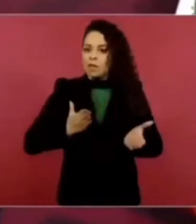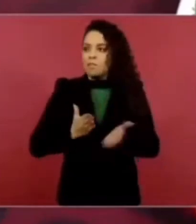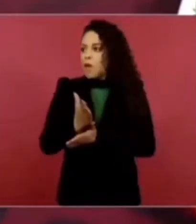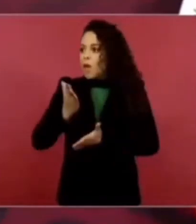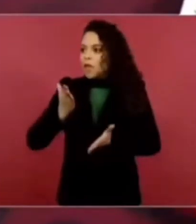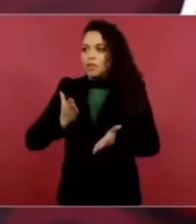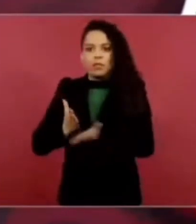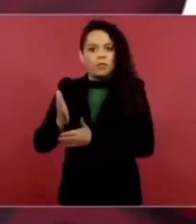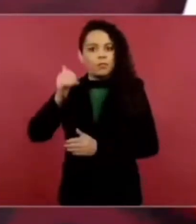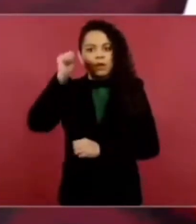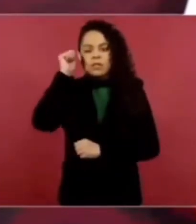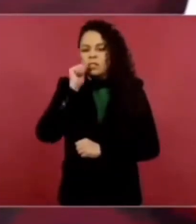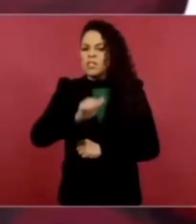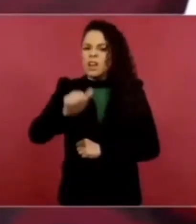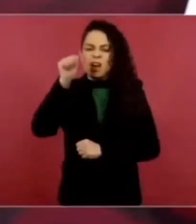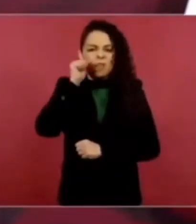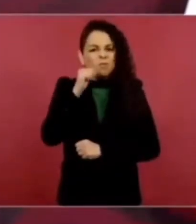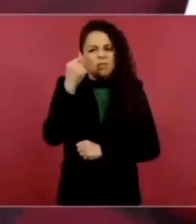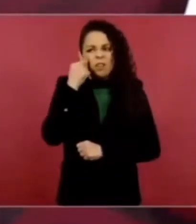muy enojados.